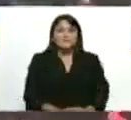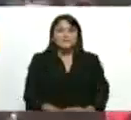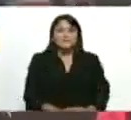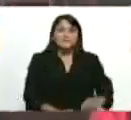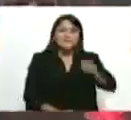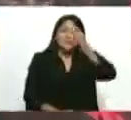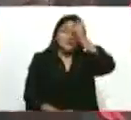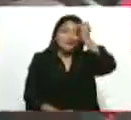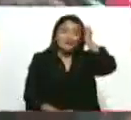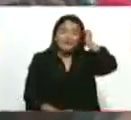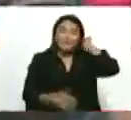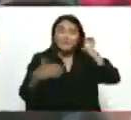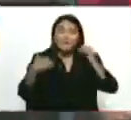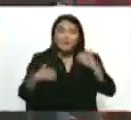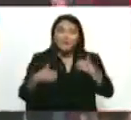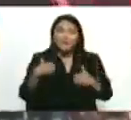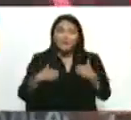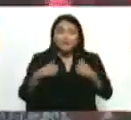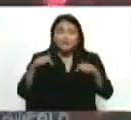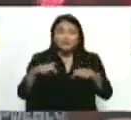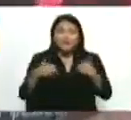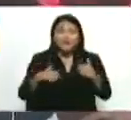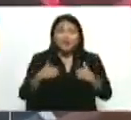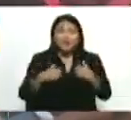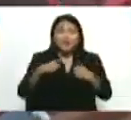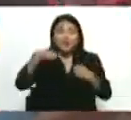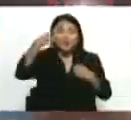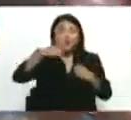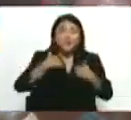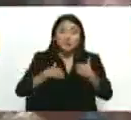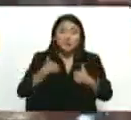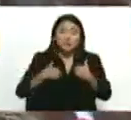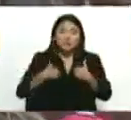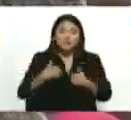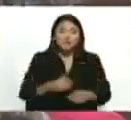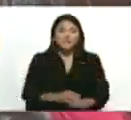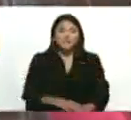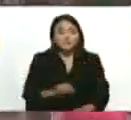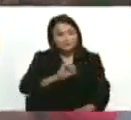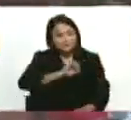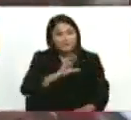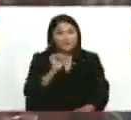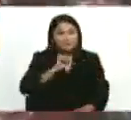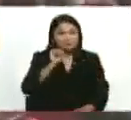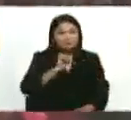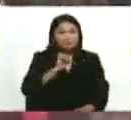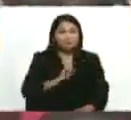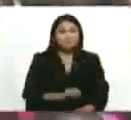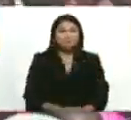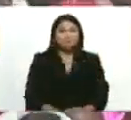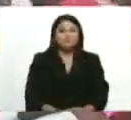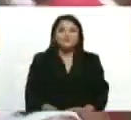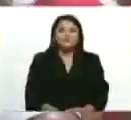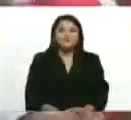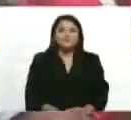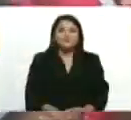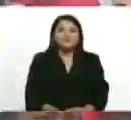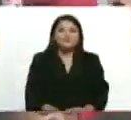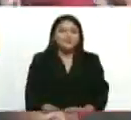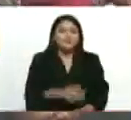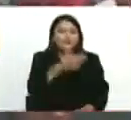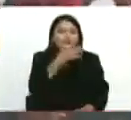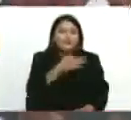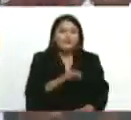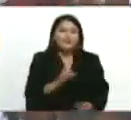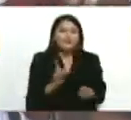El miércoles, este miércoles que viene. Claro. Estoy cayendo y